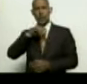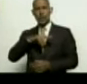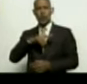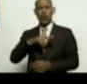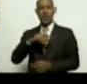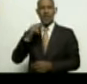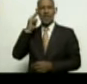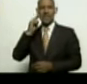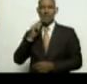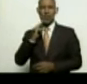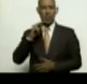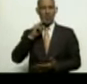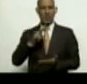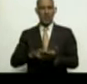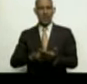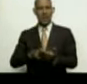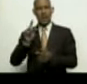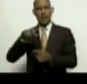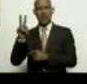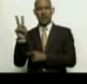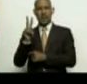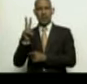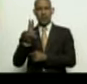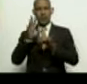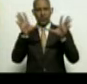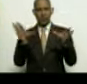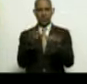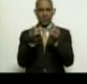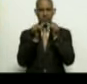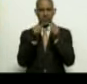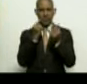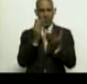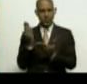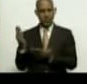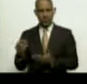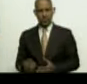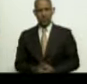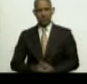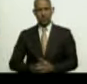Bolívar y la verdadera historia de Venezuela. Es la información y con ella retornamos el contacto a los estudios. Adelante.